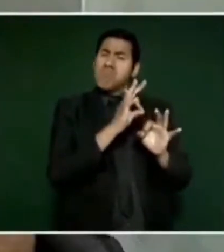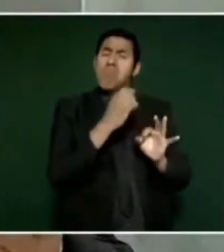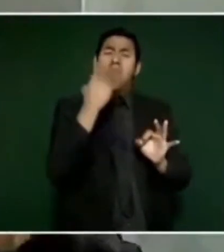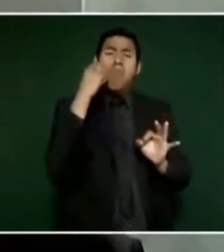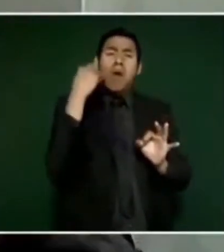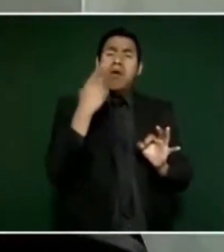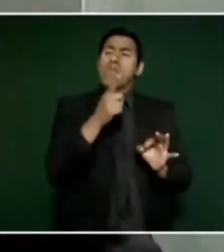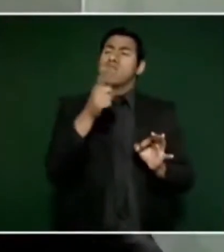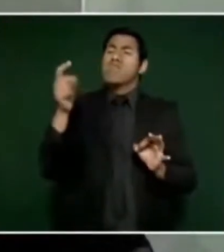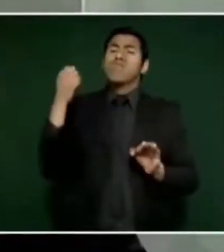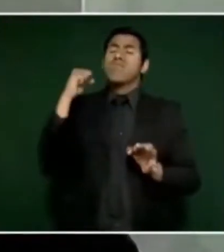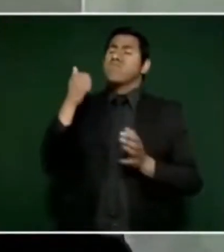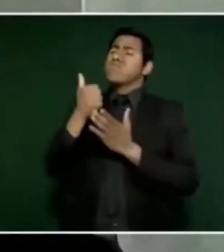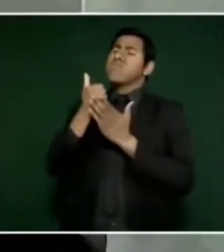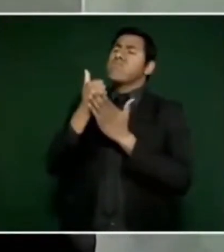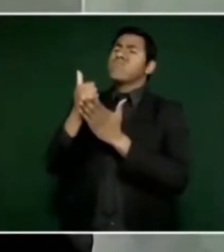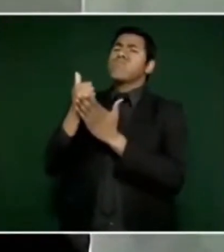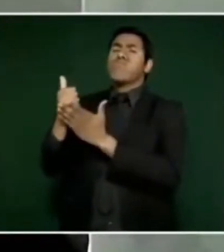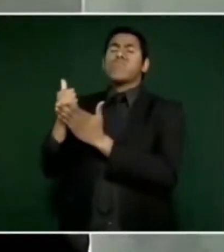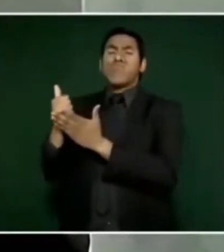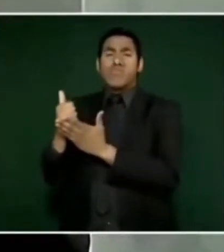Ya llevamos como